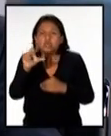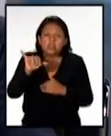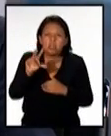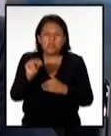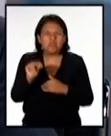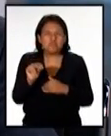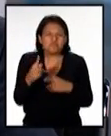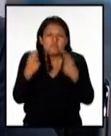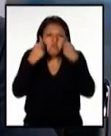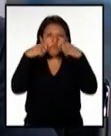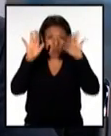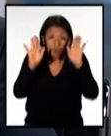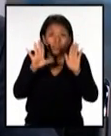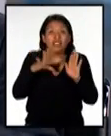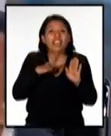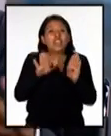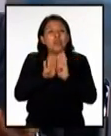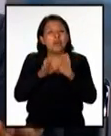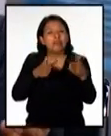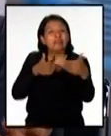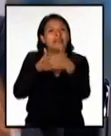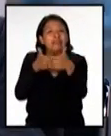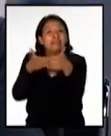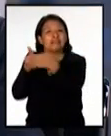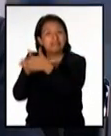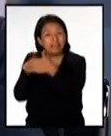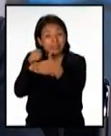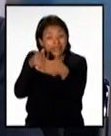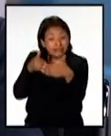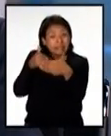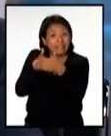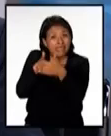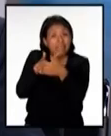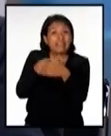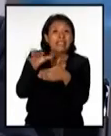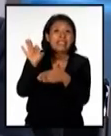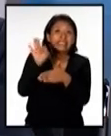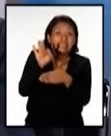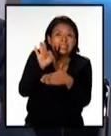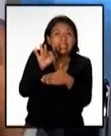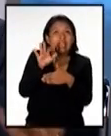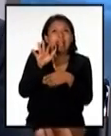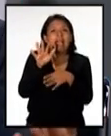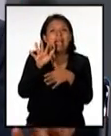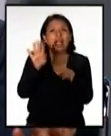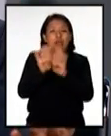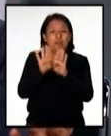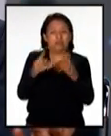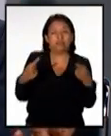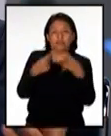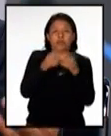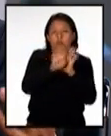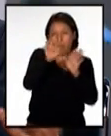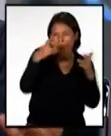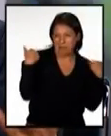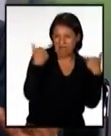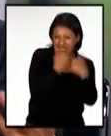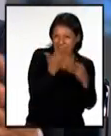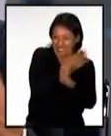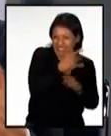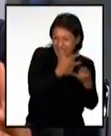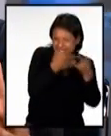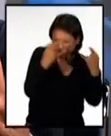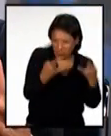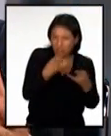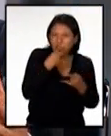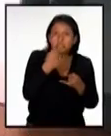de limitaciones que tenemos que incluso pueden darse en sentido contrario, como esta maestra que busca